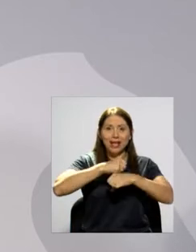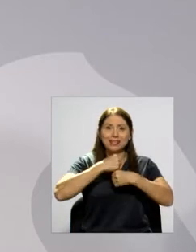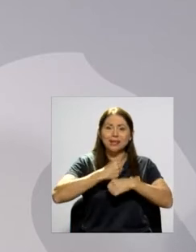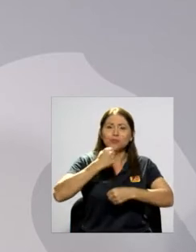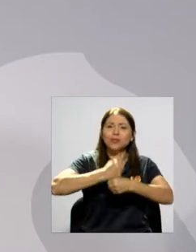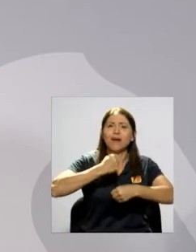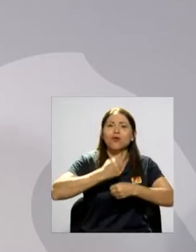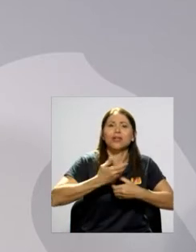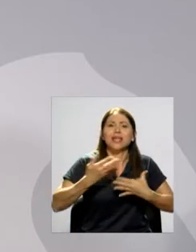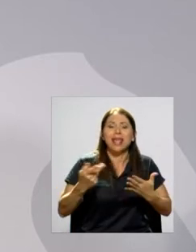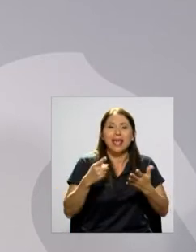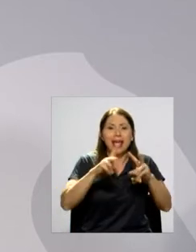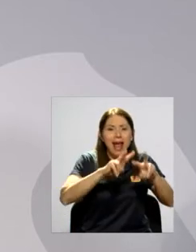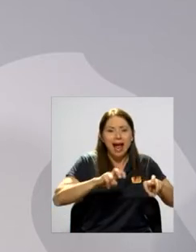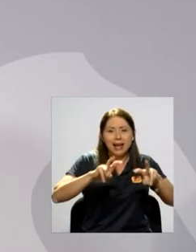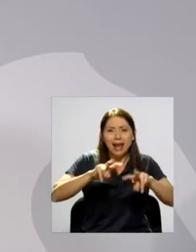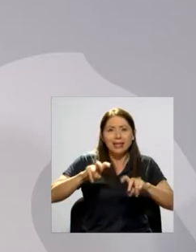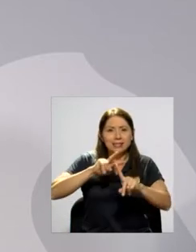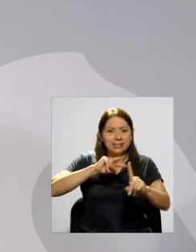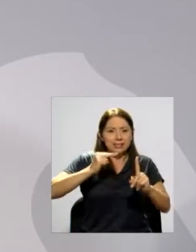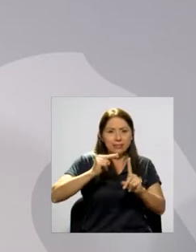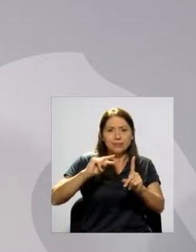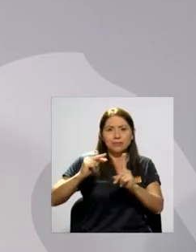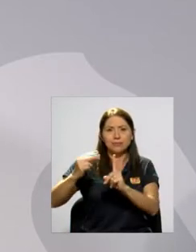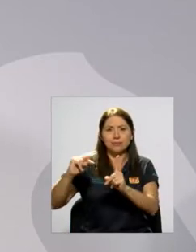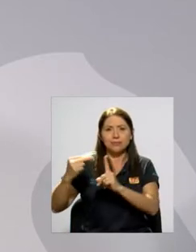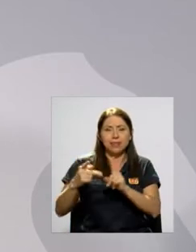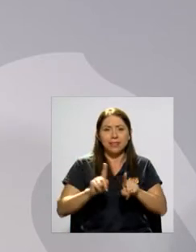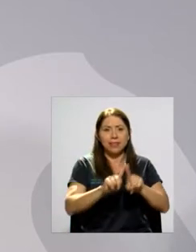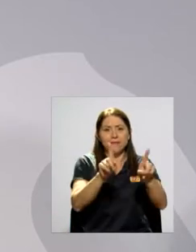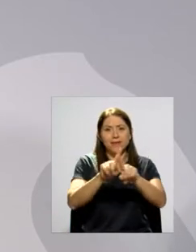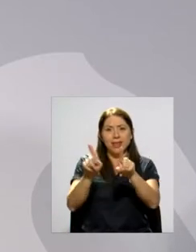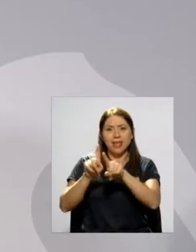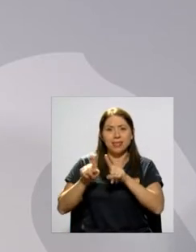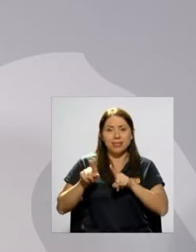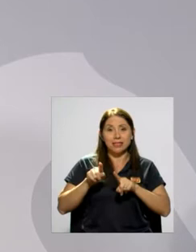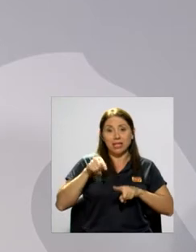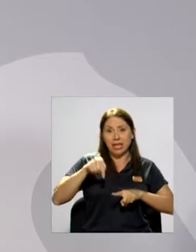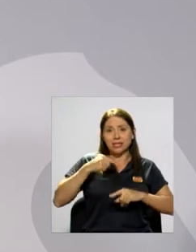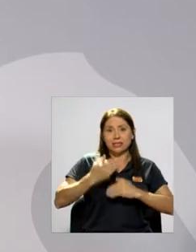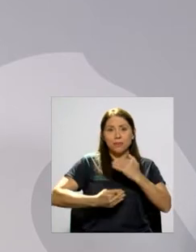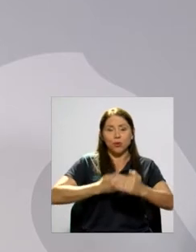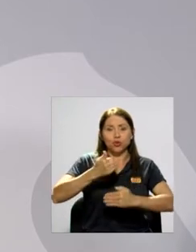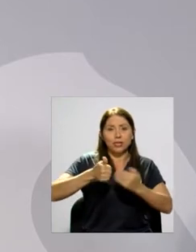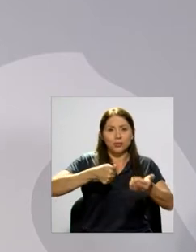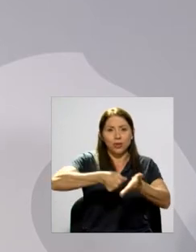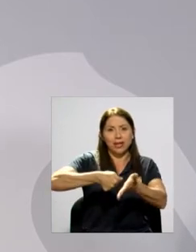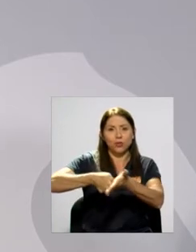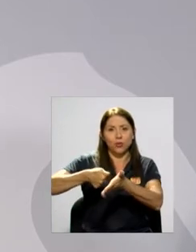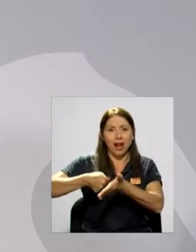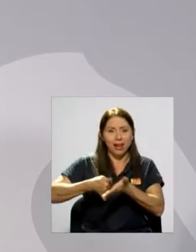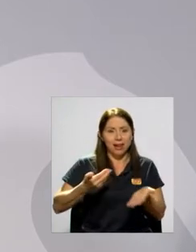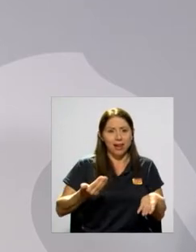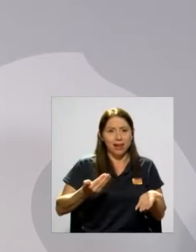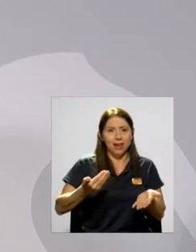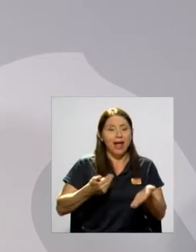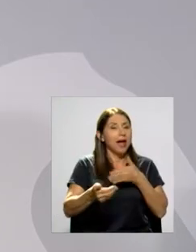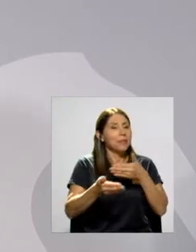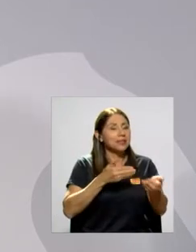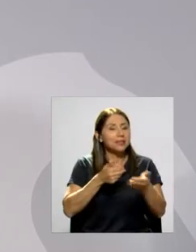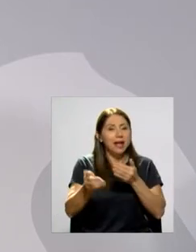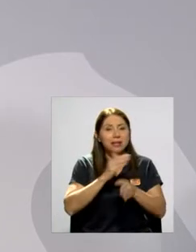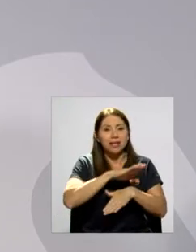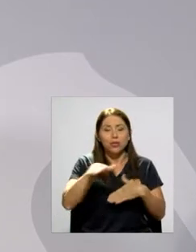análisis de diferentes aristas sobre lo que ha sido este proceso electoral que, a pesar de